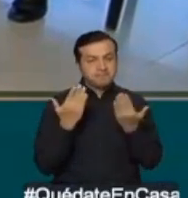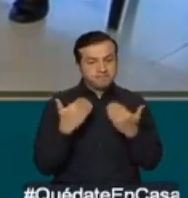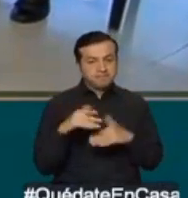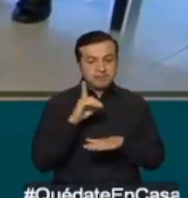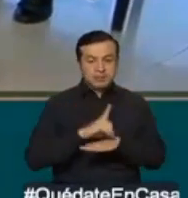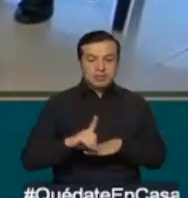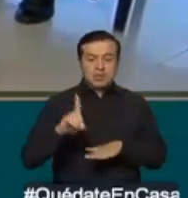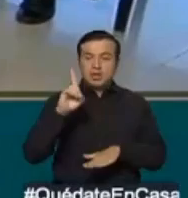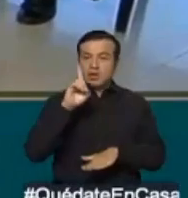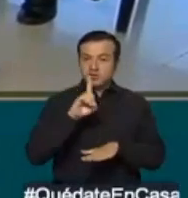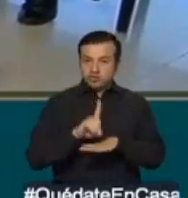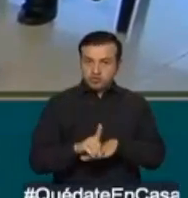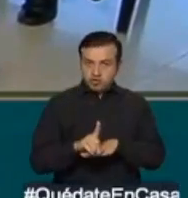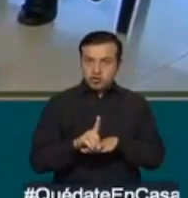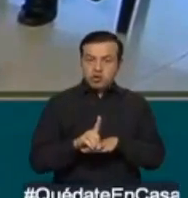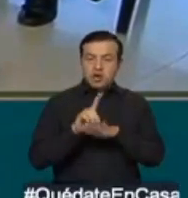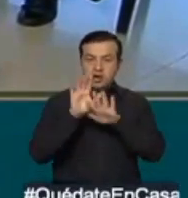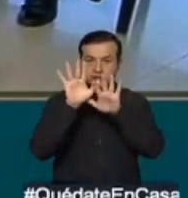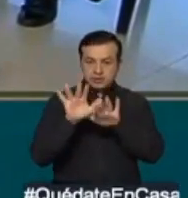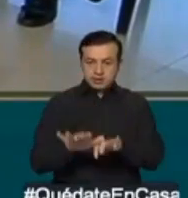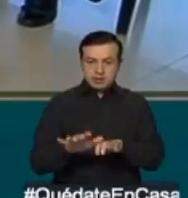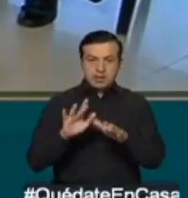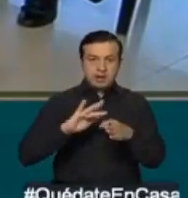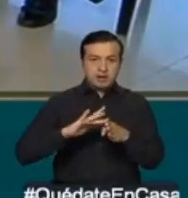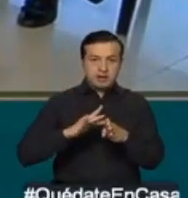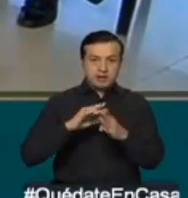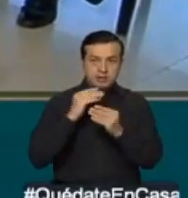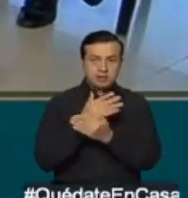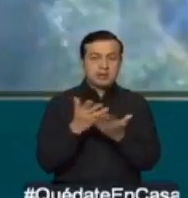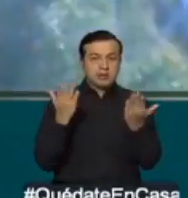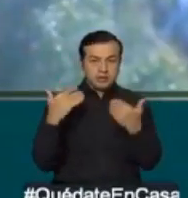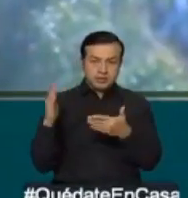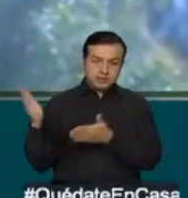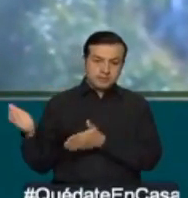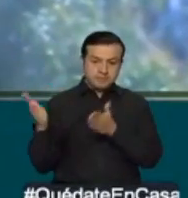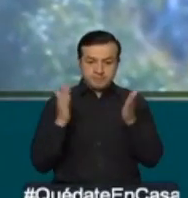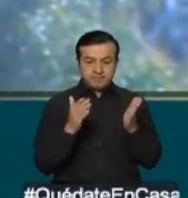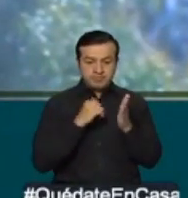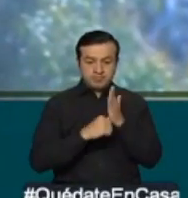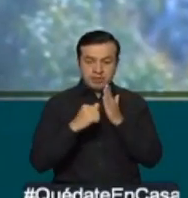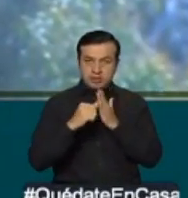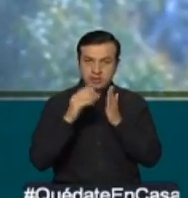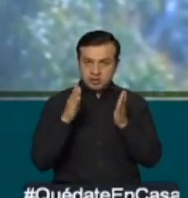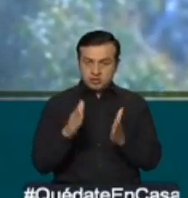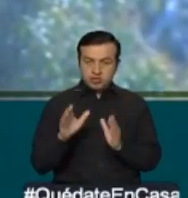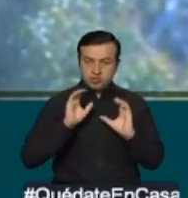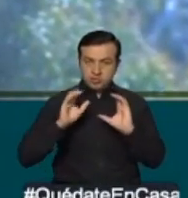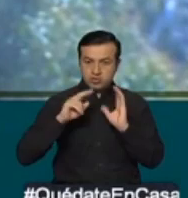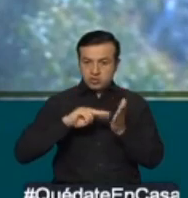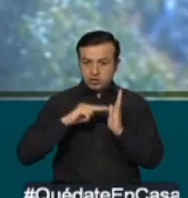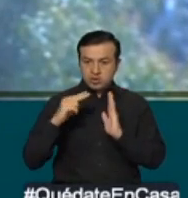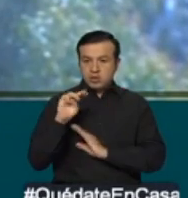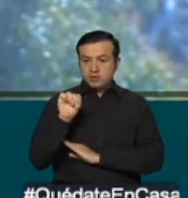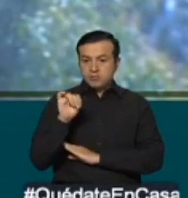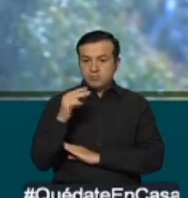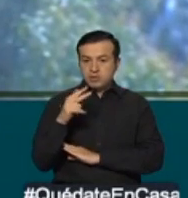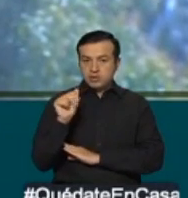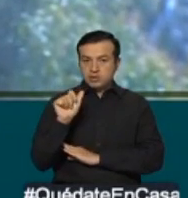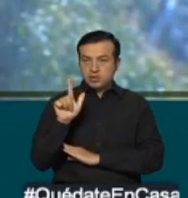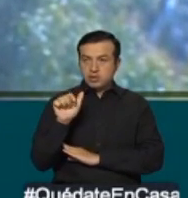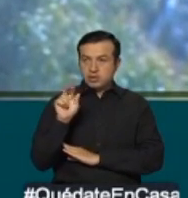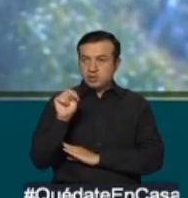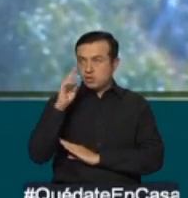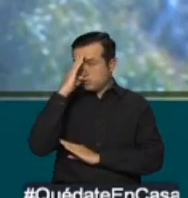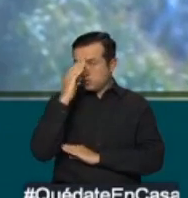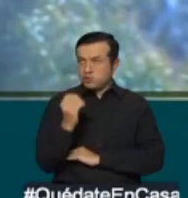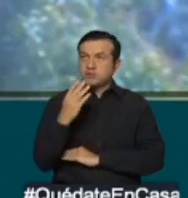directora del servicio nacional de gestión de riesgos y emergencias se encuentra también con nosotros el ministro de telecomunicaciones andrés michelena buenos